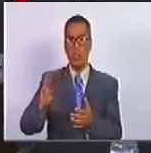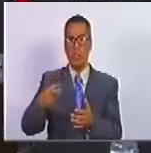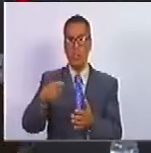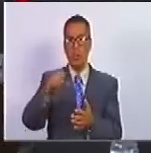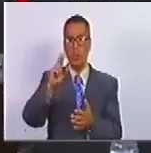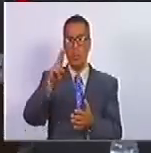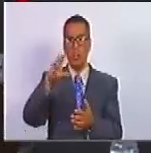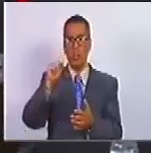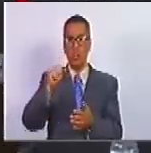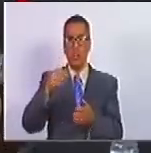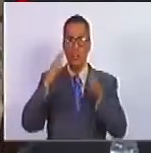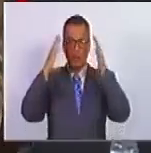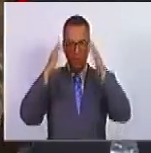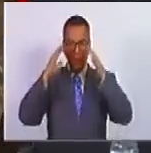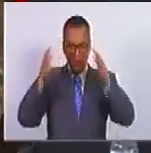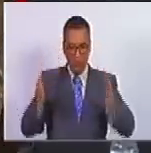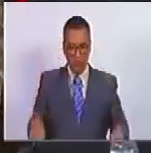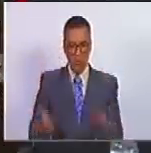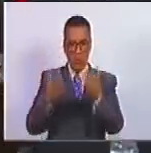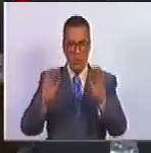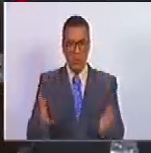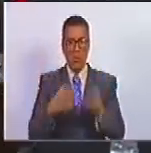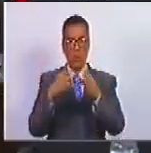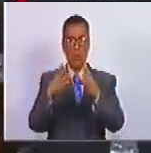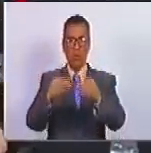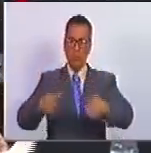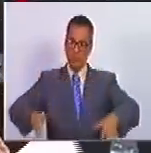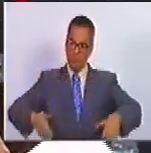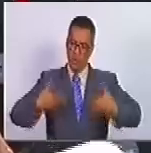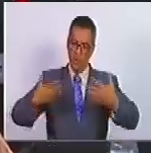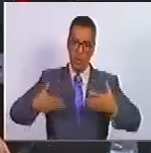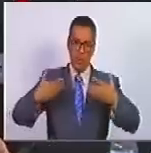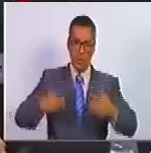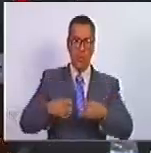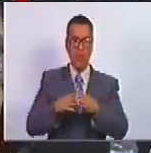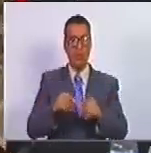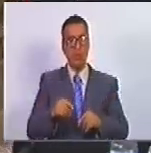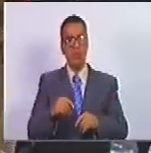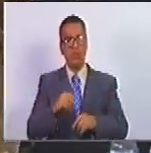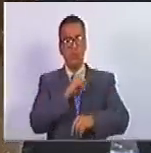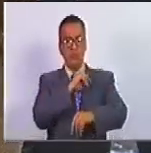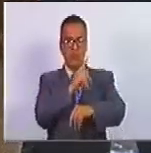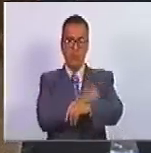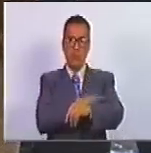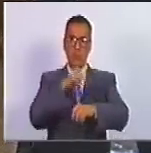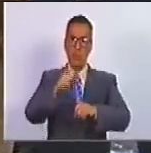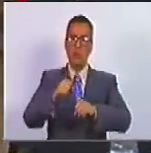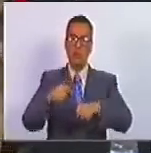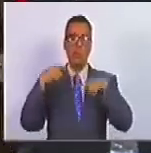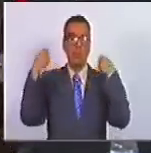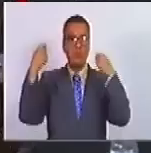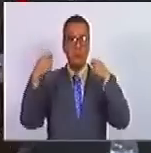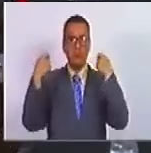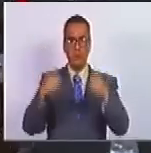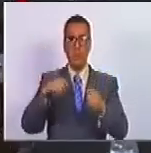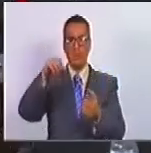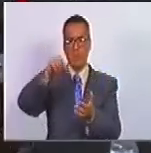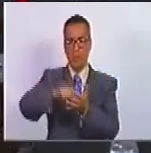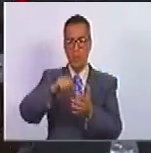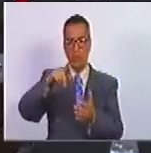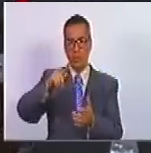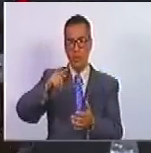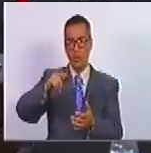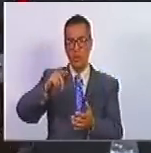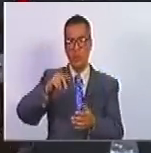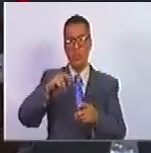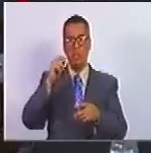toda la población a celebrar con mucho ánimo, con mucho ahínco, esta celebración de la provincia,